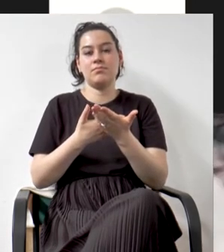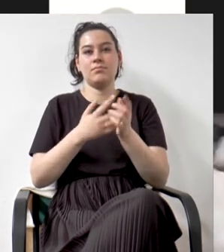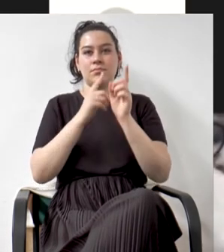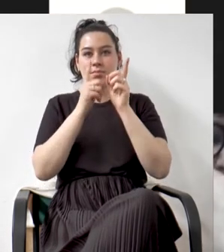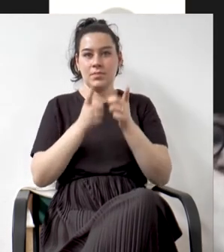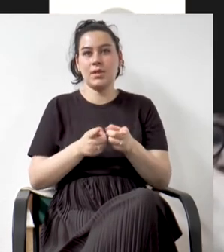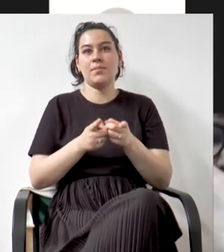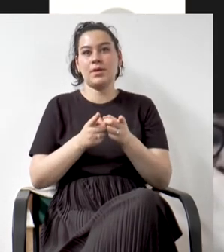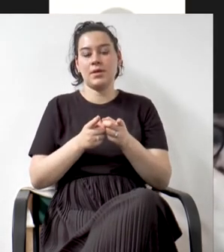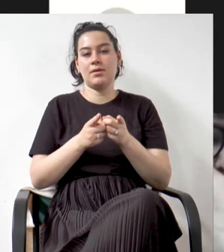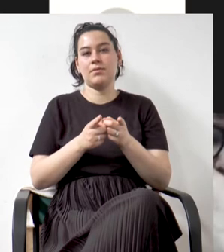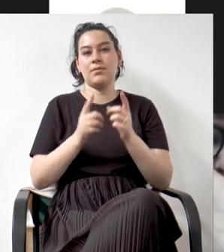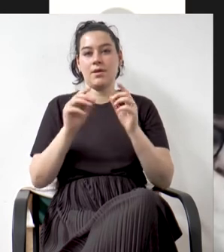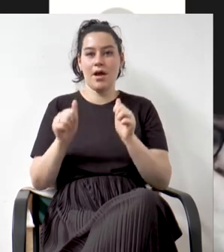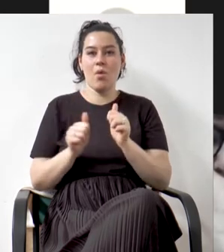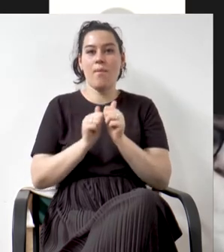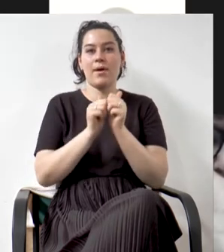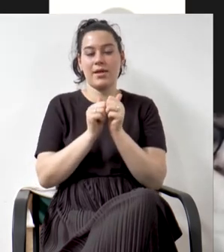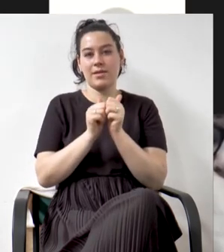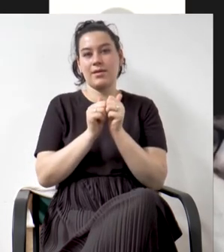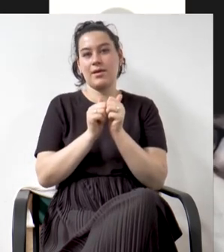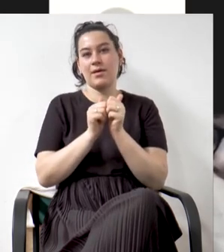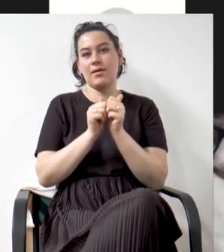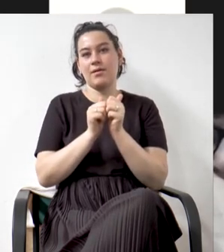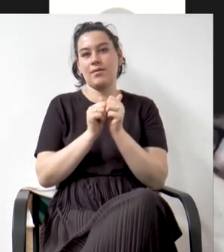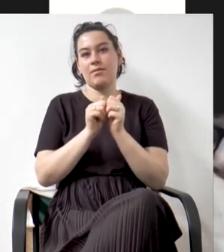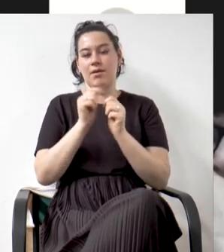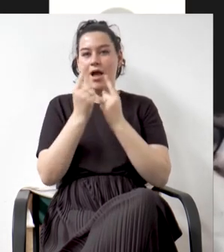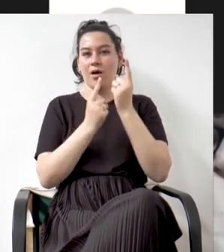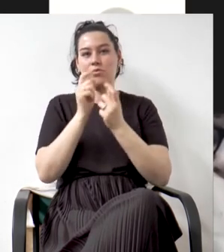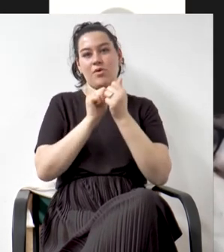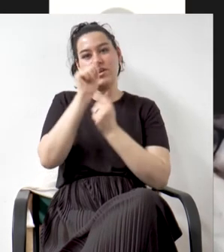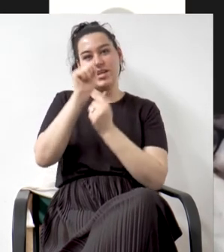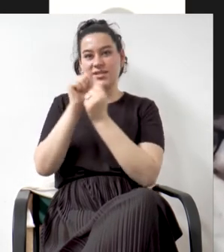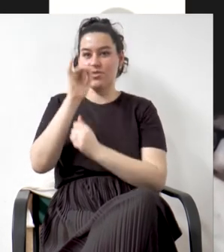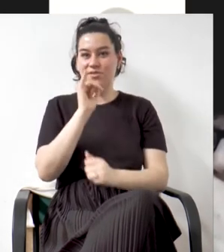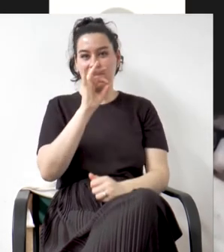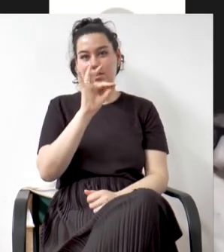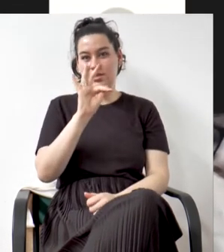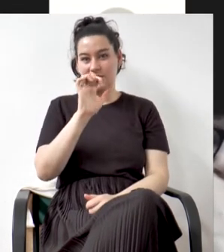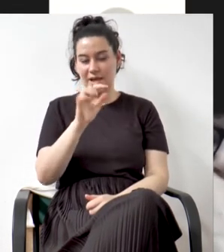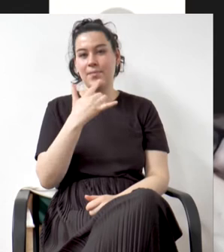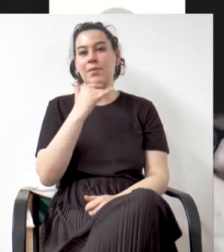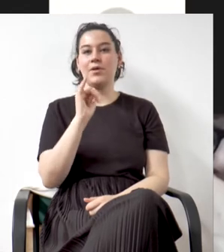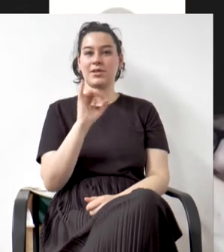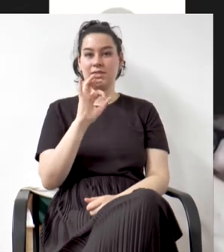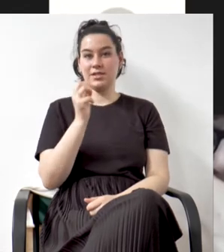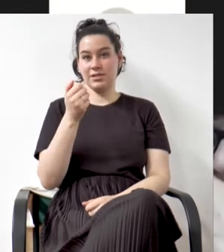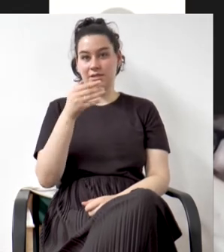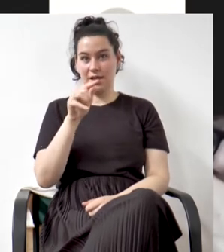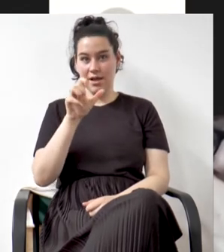Tenemos el gusto de que nos acompañe Joaquín Toledo por el orden de egresados en el CDC, Isabel Barreto por el